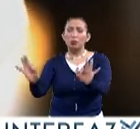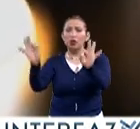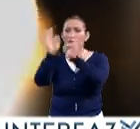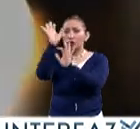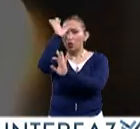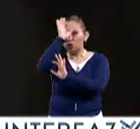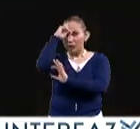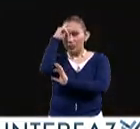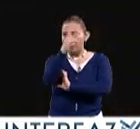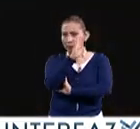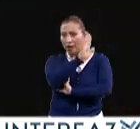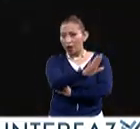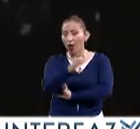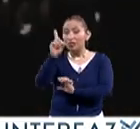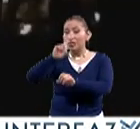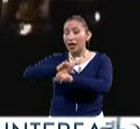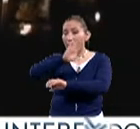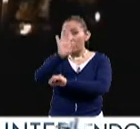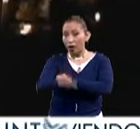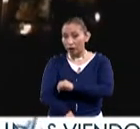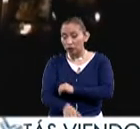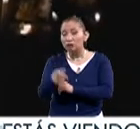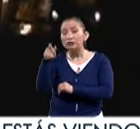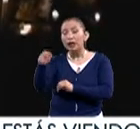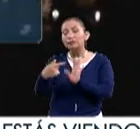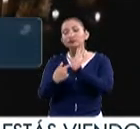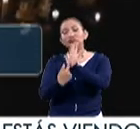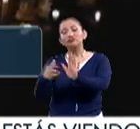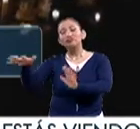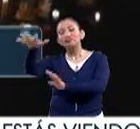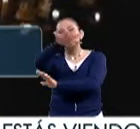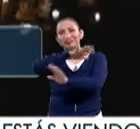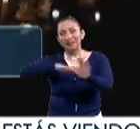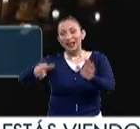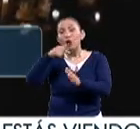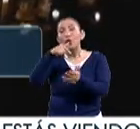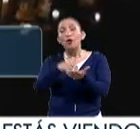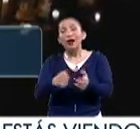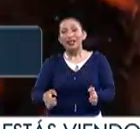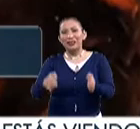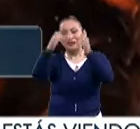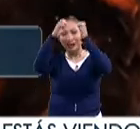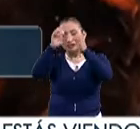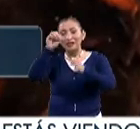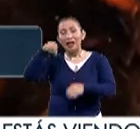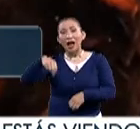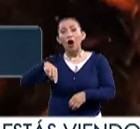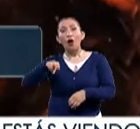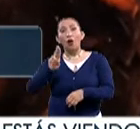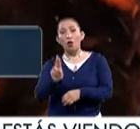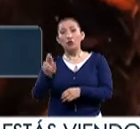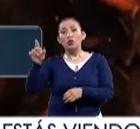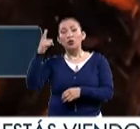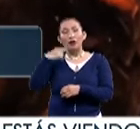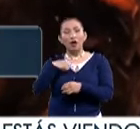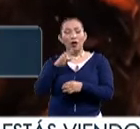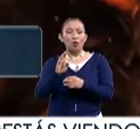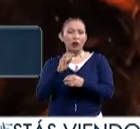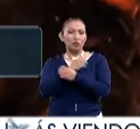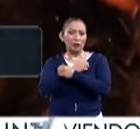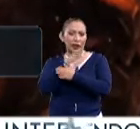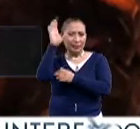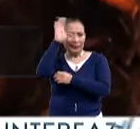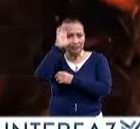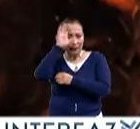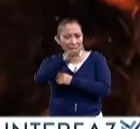de la cultura mexicana en el Día de Muertos, que engalanará el vestíbulo de la sede de la Organización de las Naciones Unidas para la Educación,